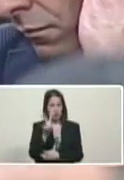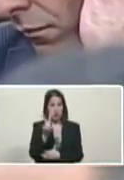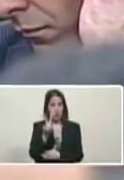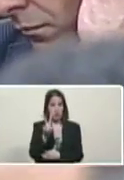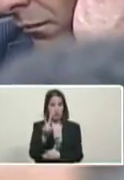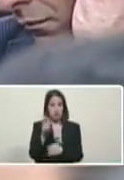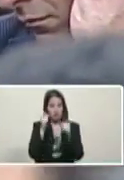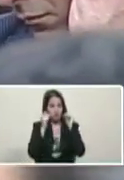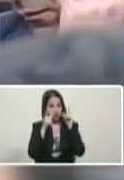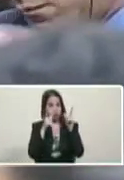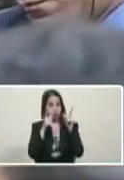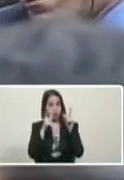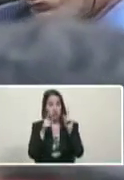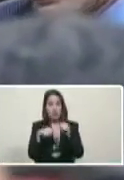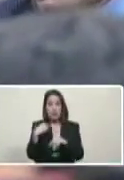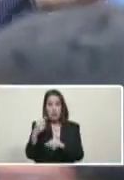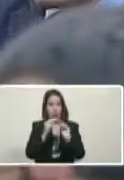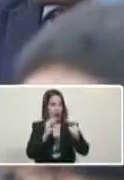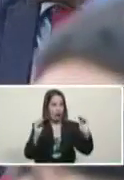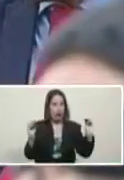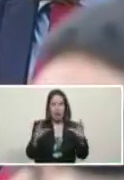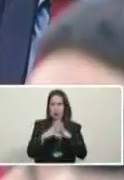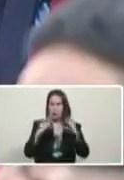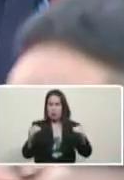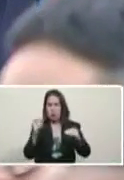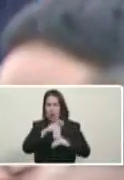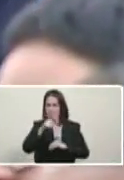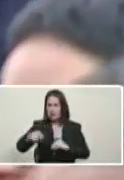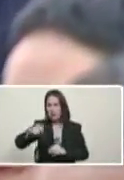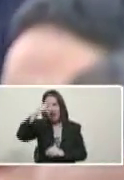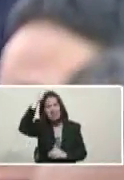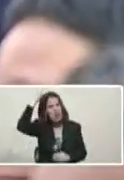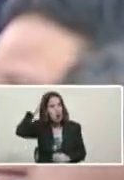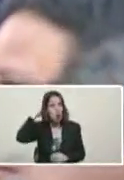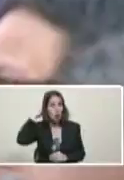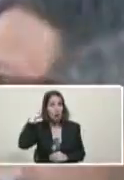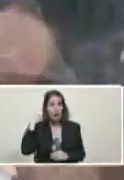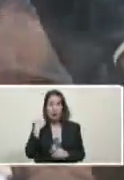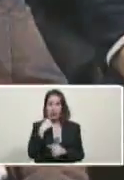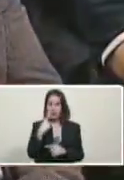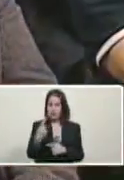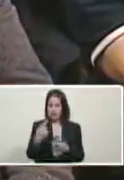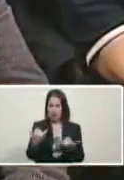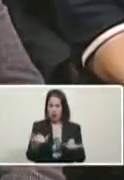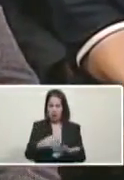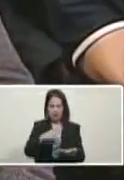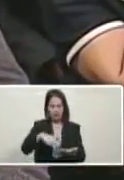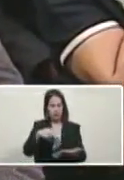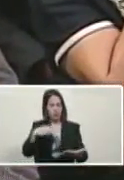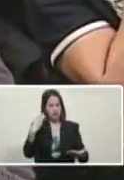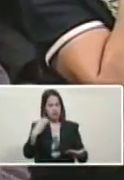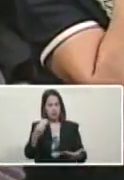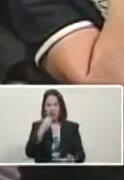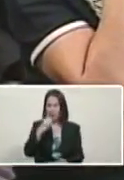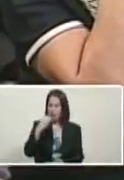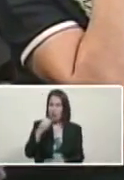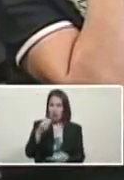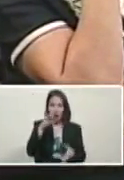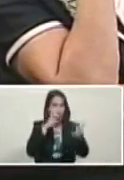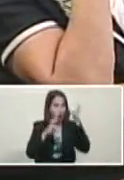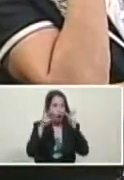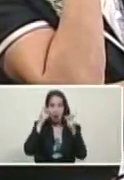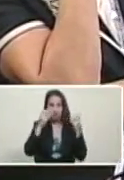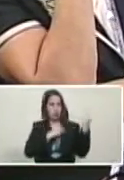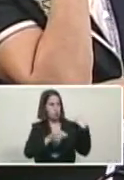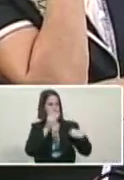enteraría hasta la señora ama de casa ya en Roma que está haciendo espaguetis a esta hora para cenar? ¿Se enteraría el